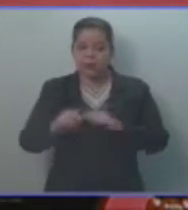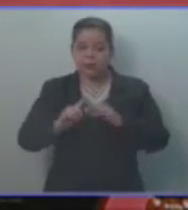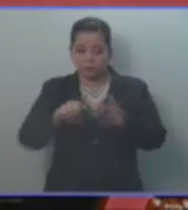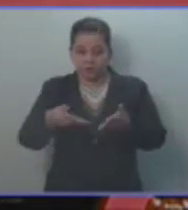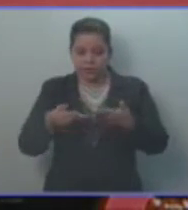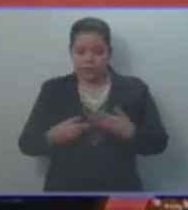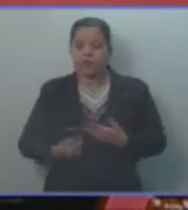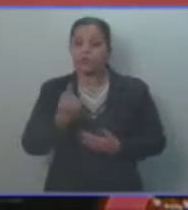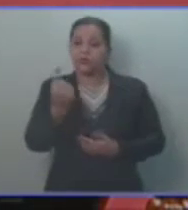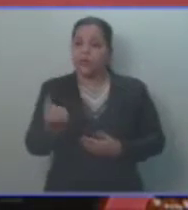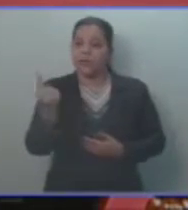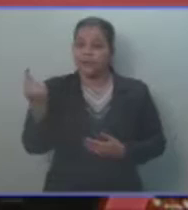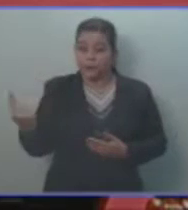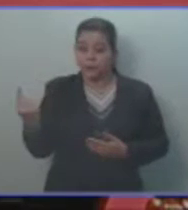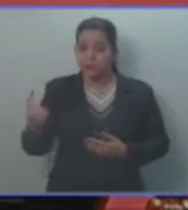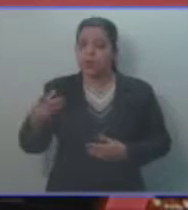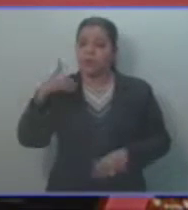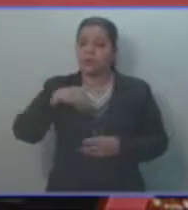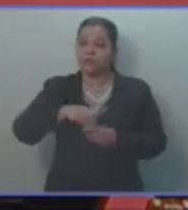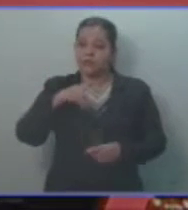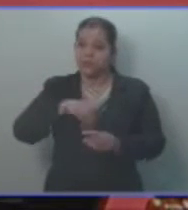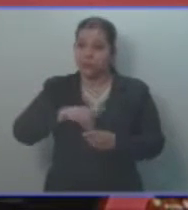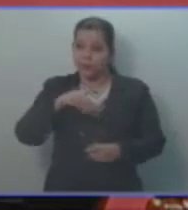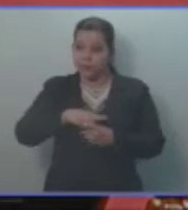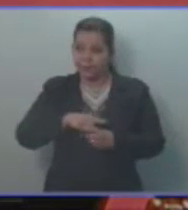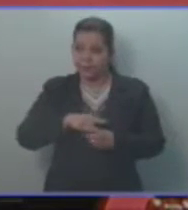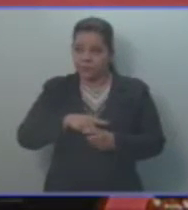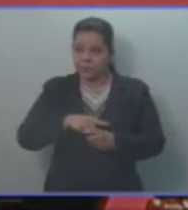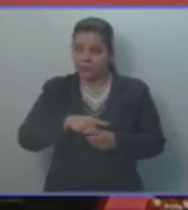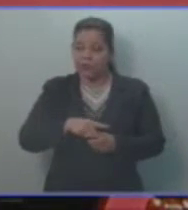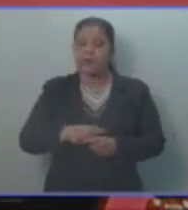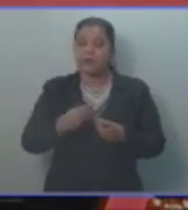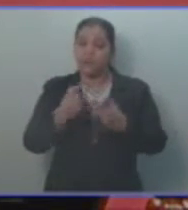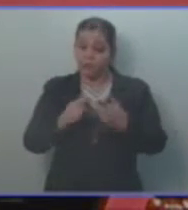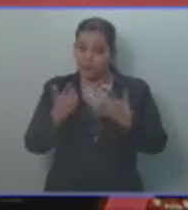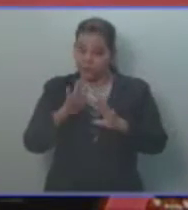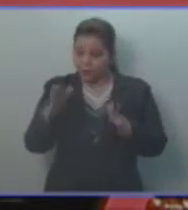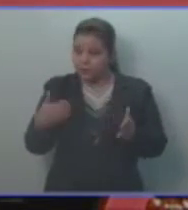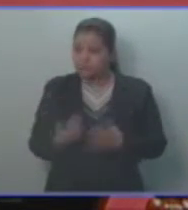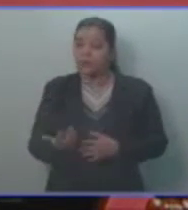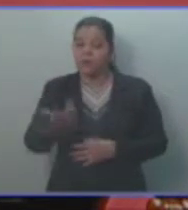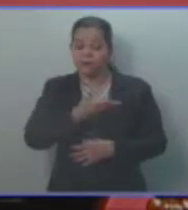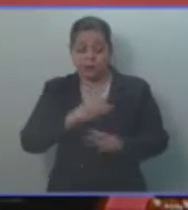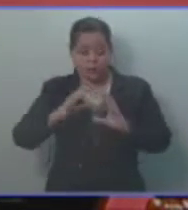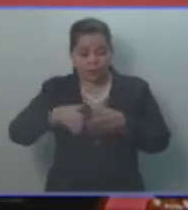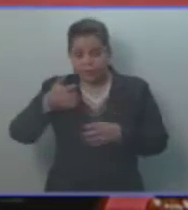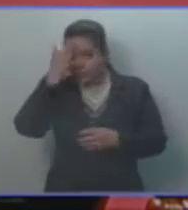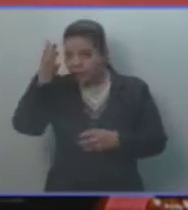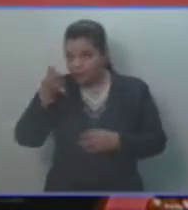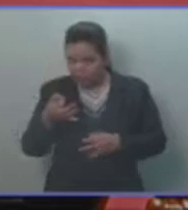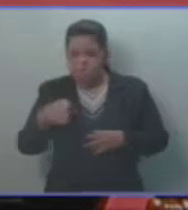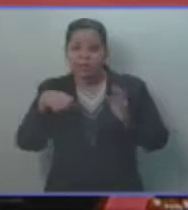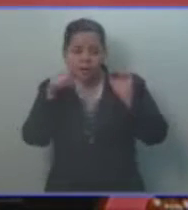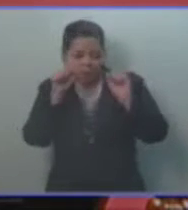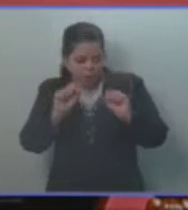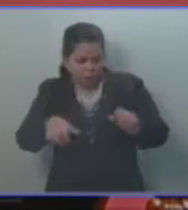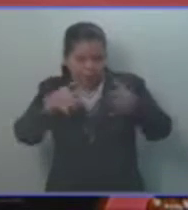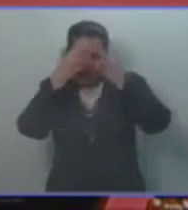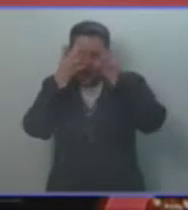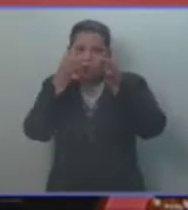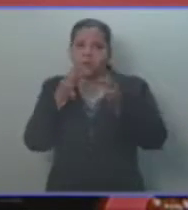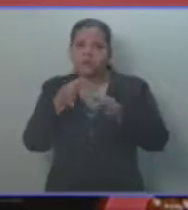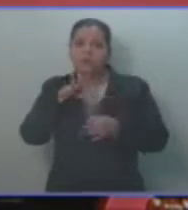para las personas con discapacidad. En virtud de lo anterior, esta comisión considera que es procedente emitir